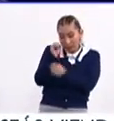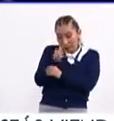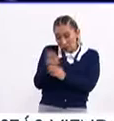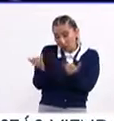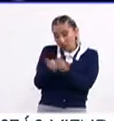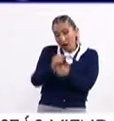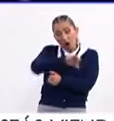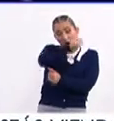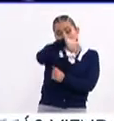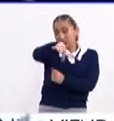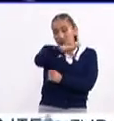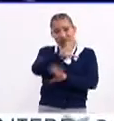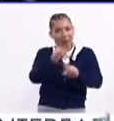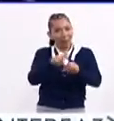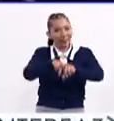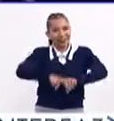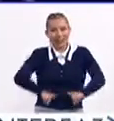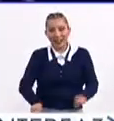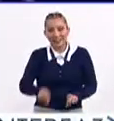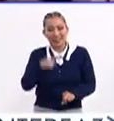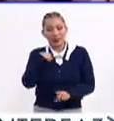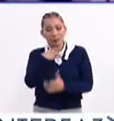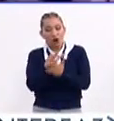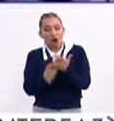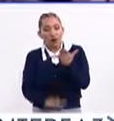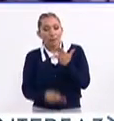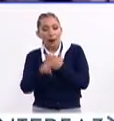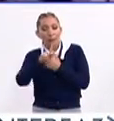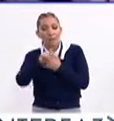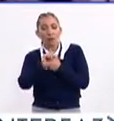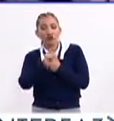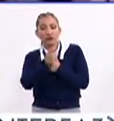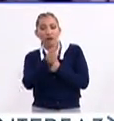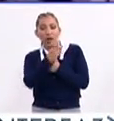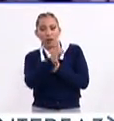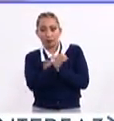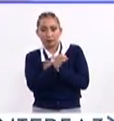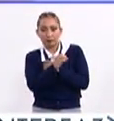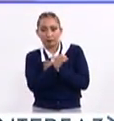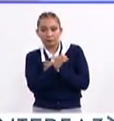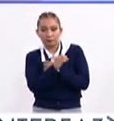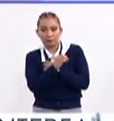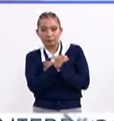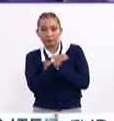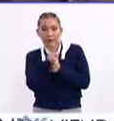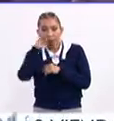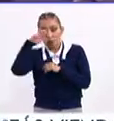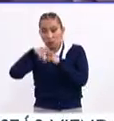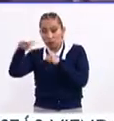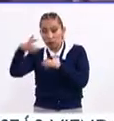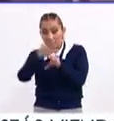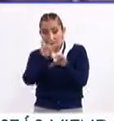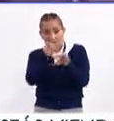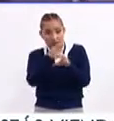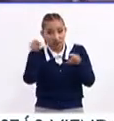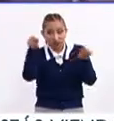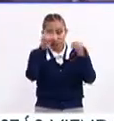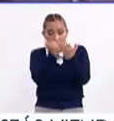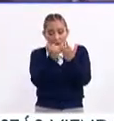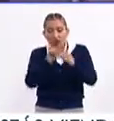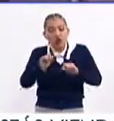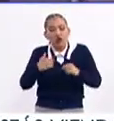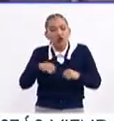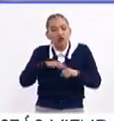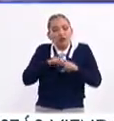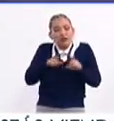y las investigaciones convencionales de un programa de posgrado en el centro, en Europa o en Estados Unidos, sino que tienen